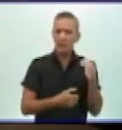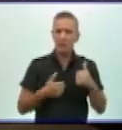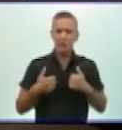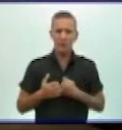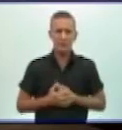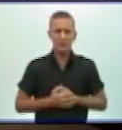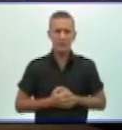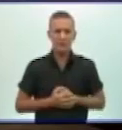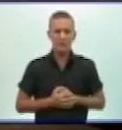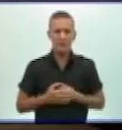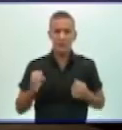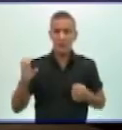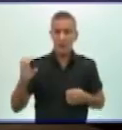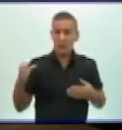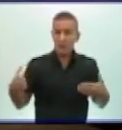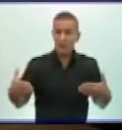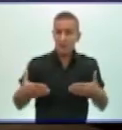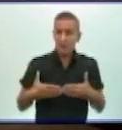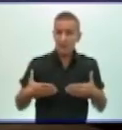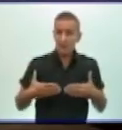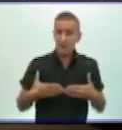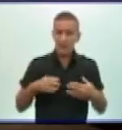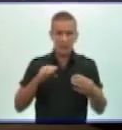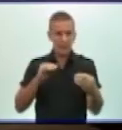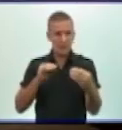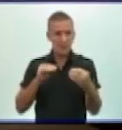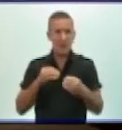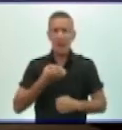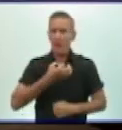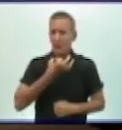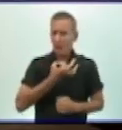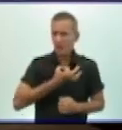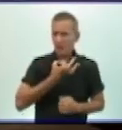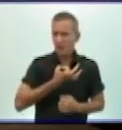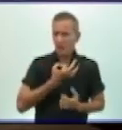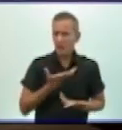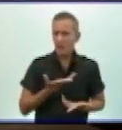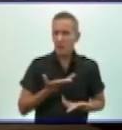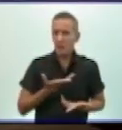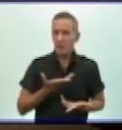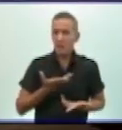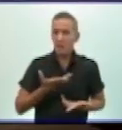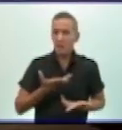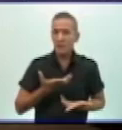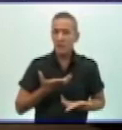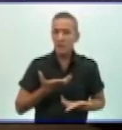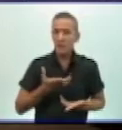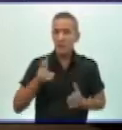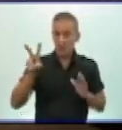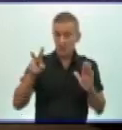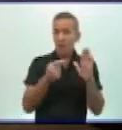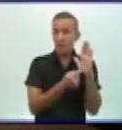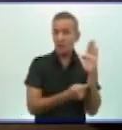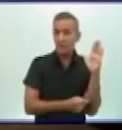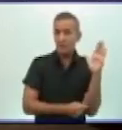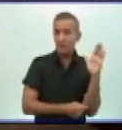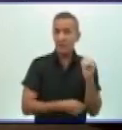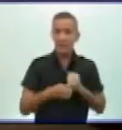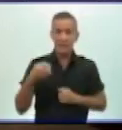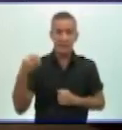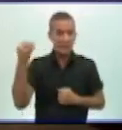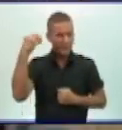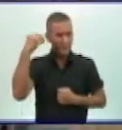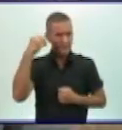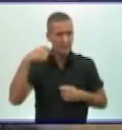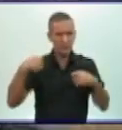poco la conversación, nos gustaría que nos hiciera una breve explicación sobre qué es para usted su valoración, el sentido del deber en la vida